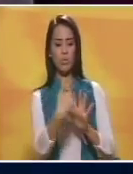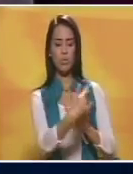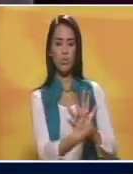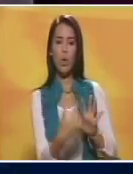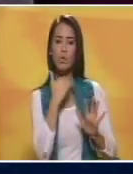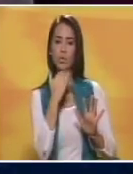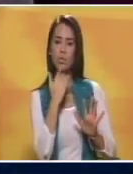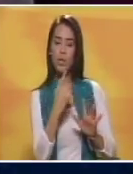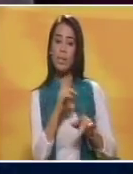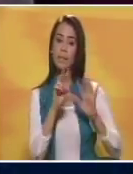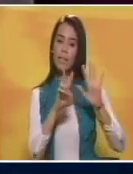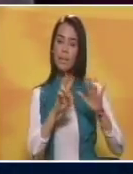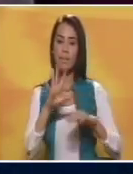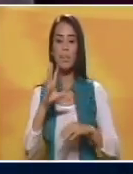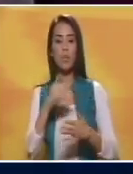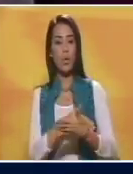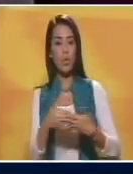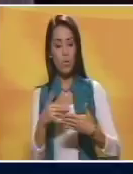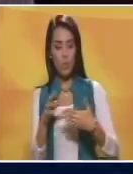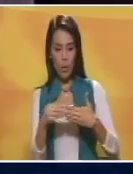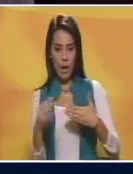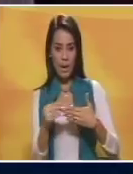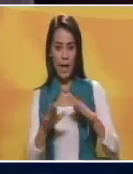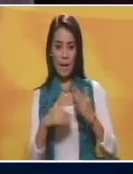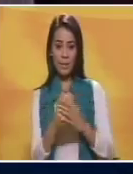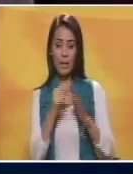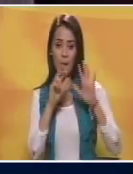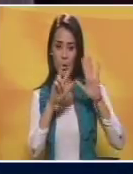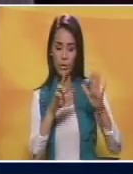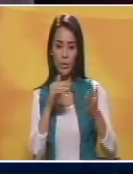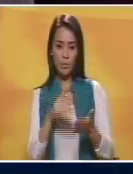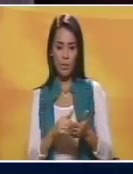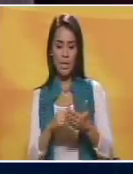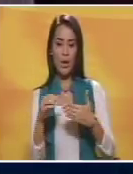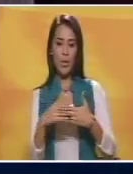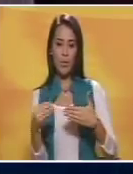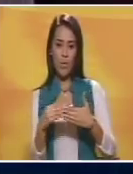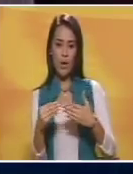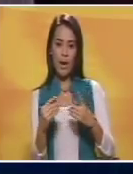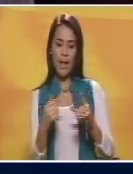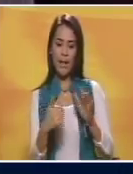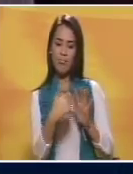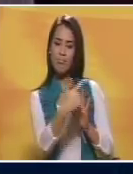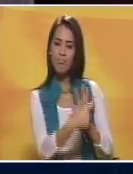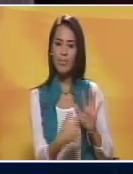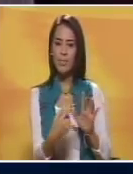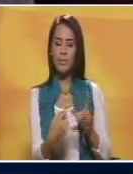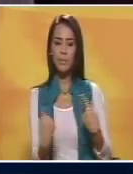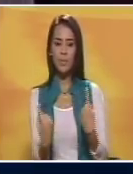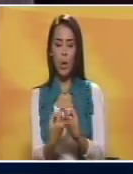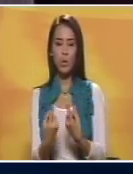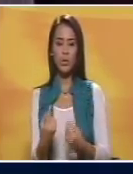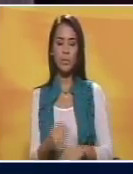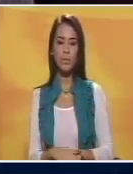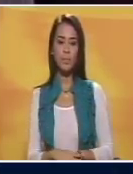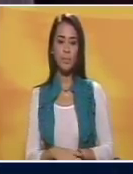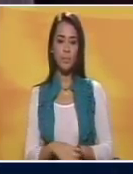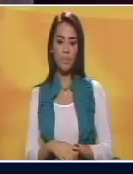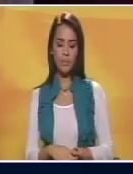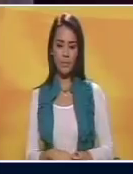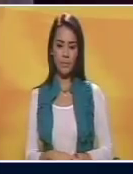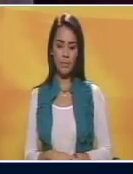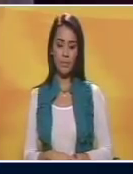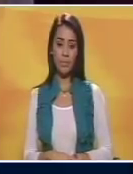desde $75 hasta casi los $8.000. La decisión de la famosa pareja de Hollywood ha generado diversas